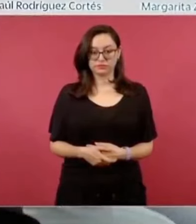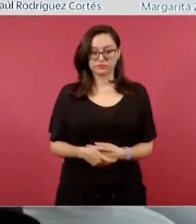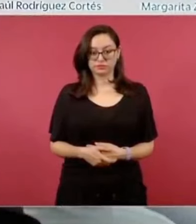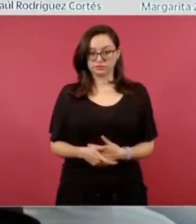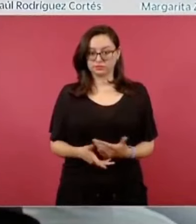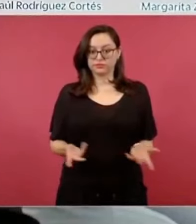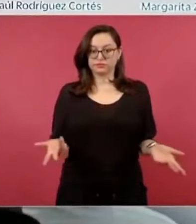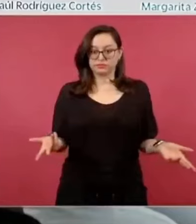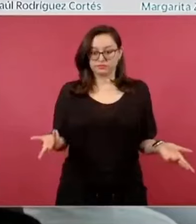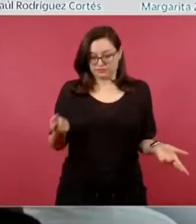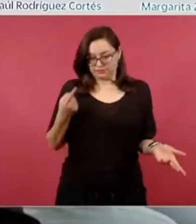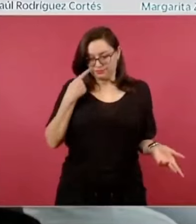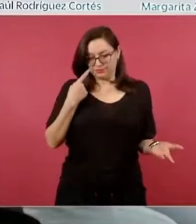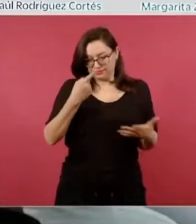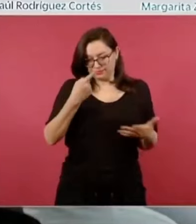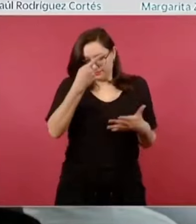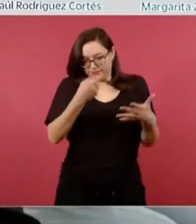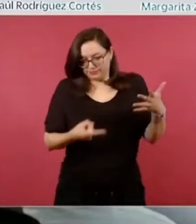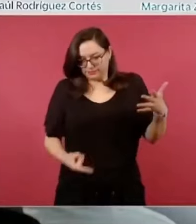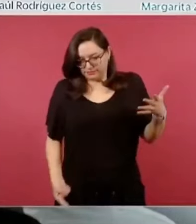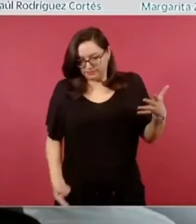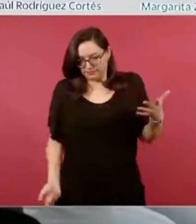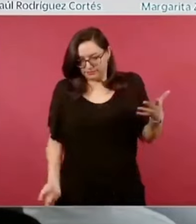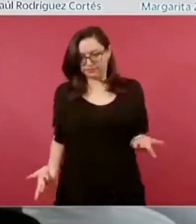Fíjate, no